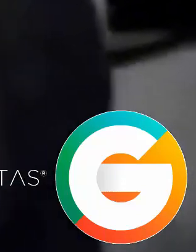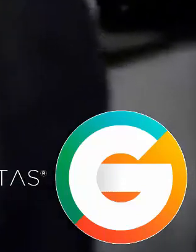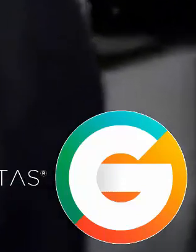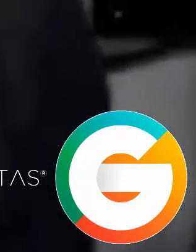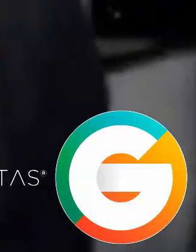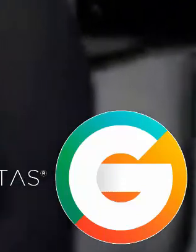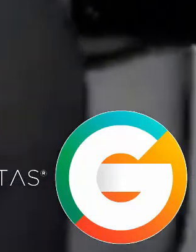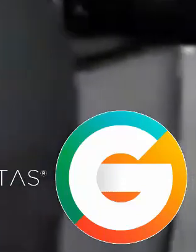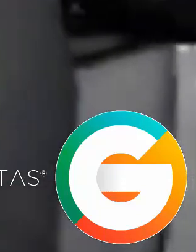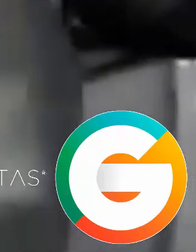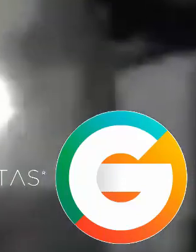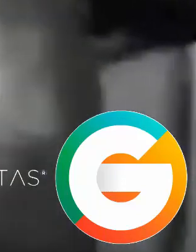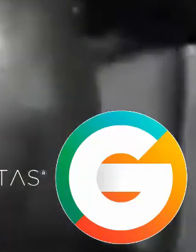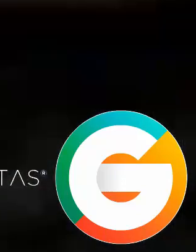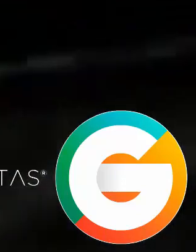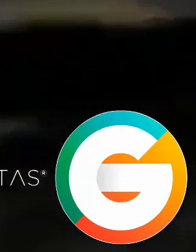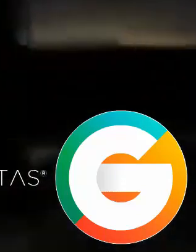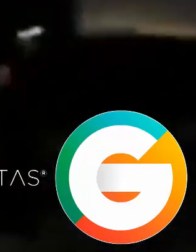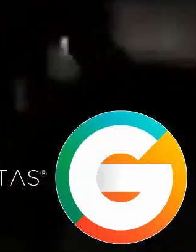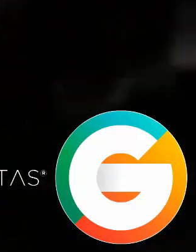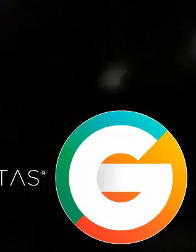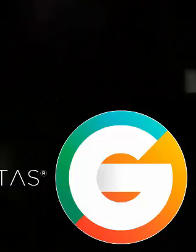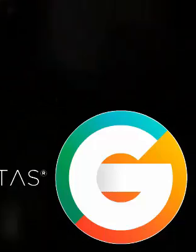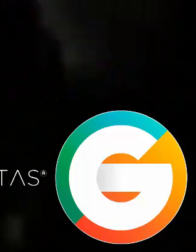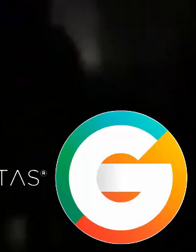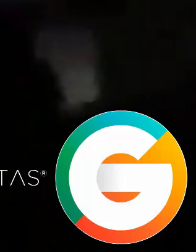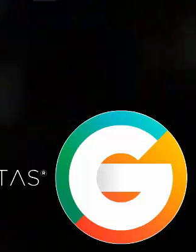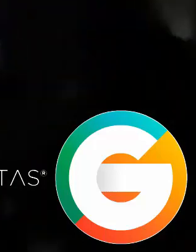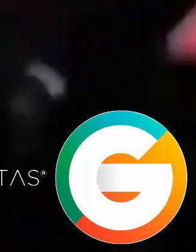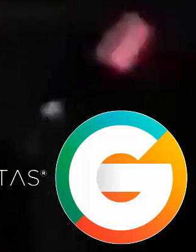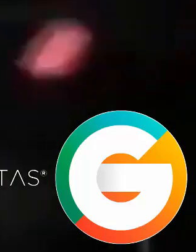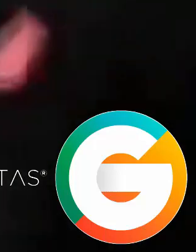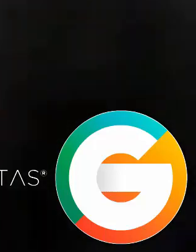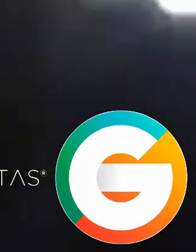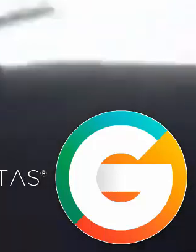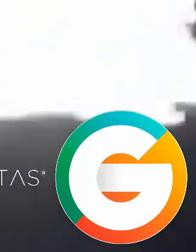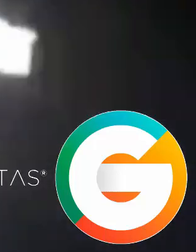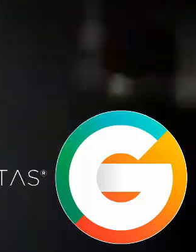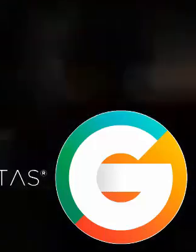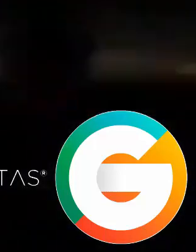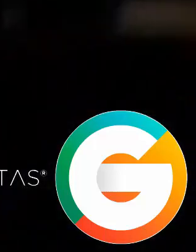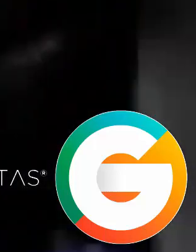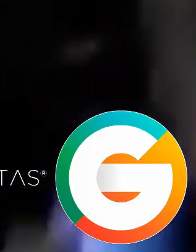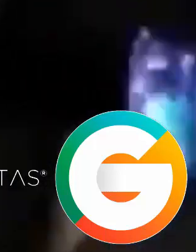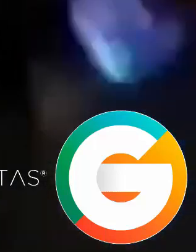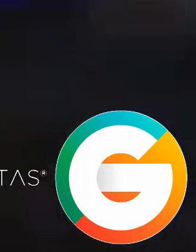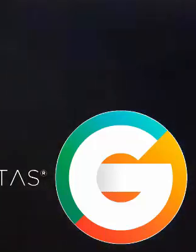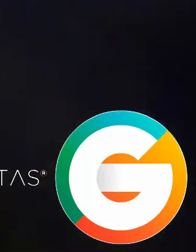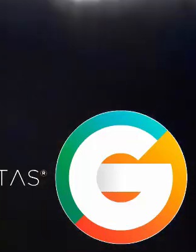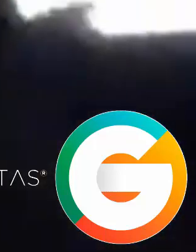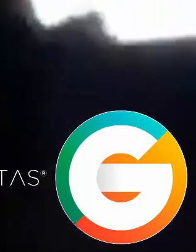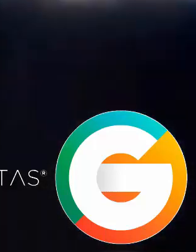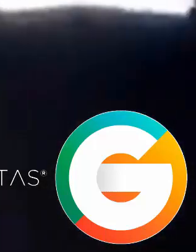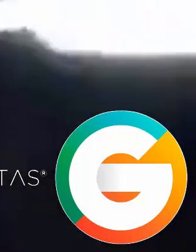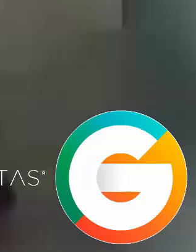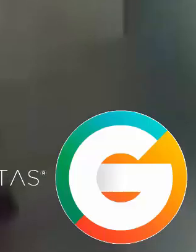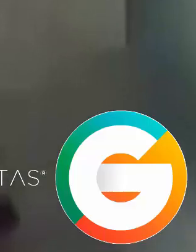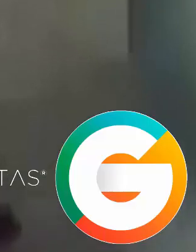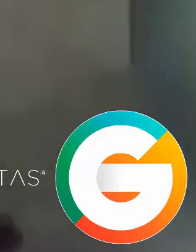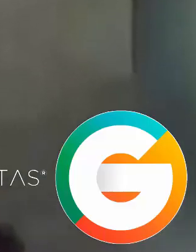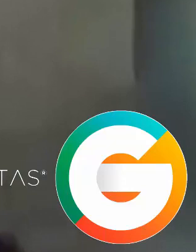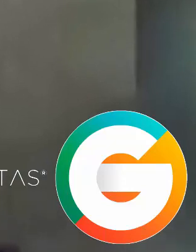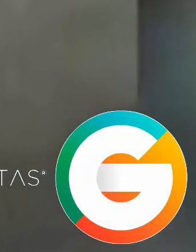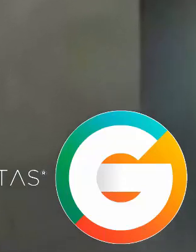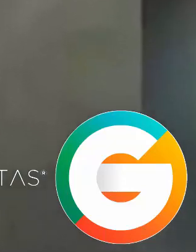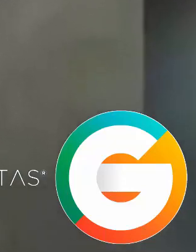finca donde se ocultaba El Marro. Dijo que la detención del Marro es el mejor ejemplo de que en Guanajuato no le dan respiro a los